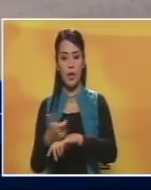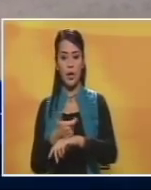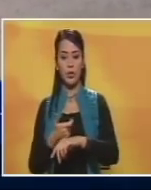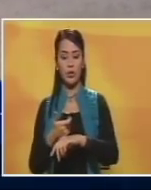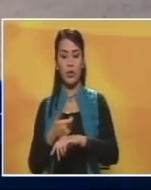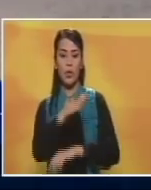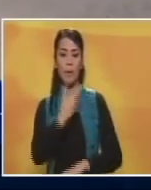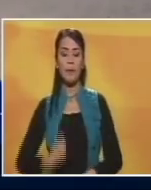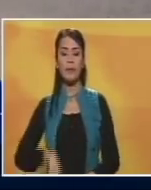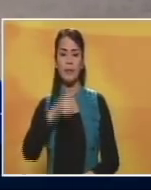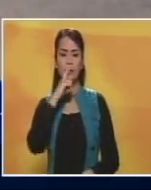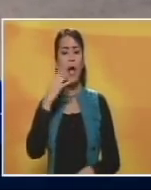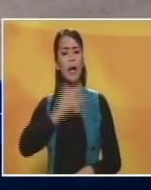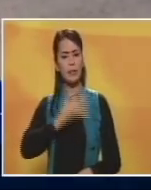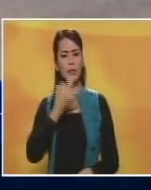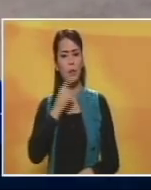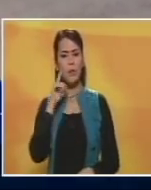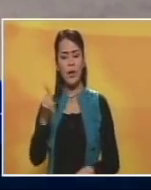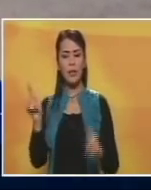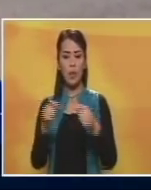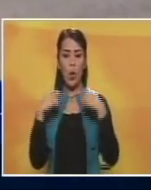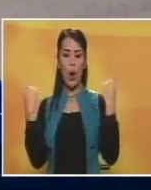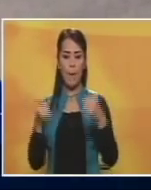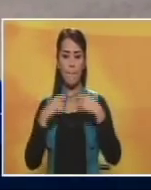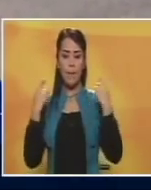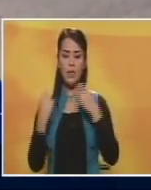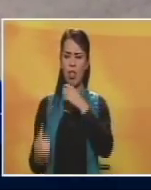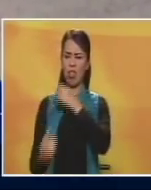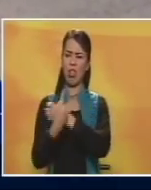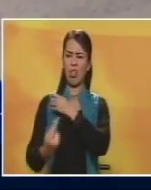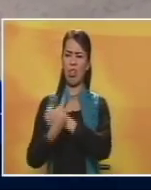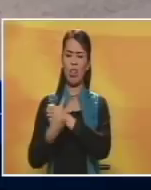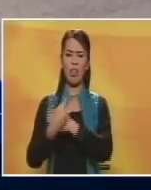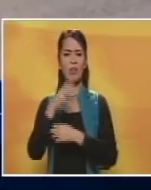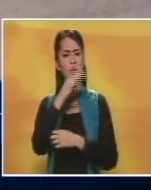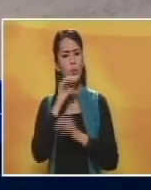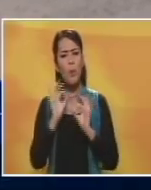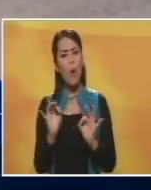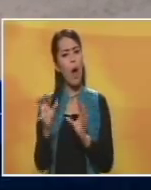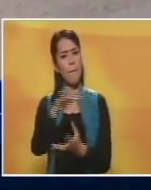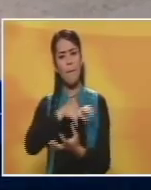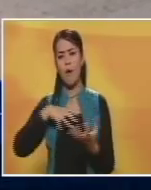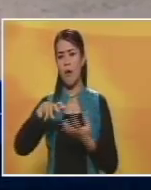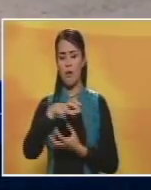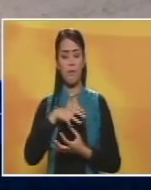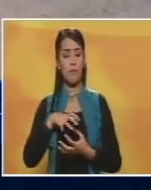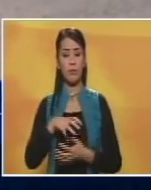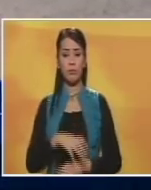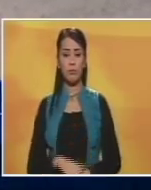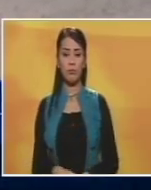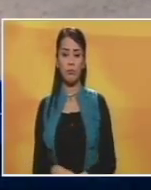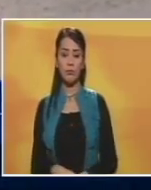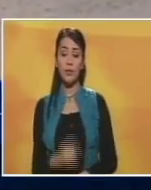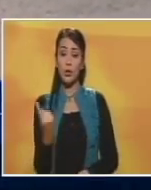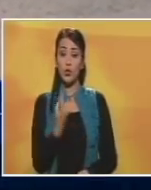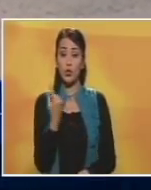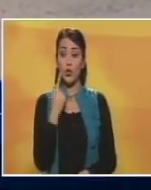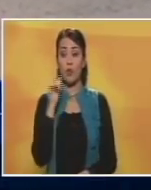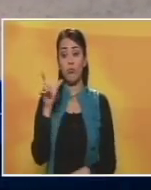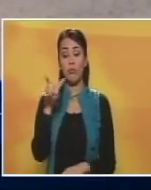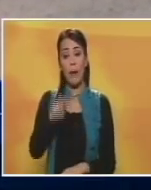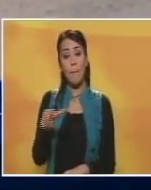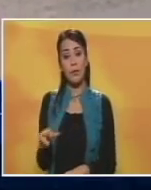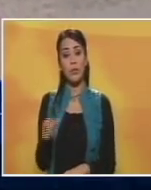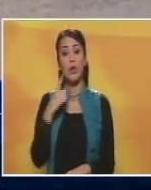Maduro asegura que esta es una campaña en su contra y que no existen estos problemas, que simplemente estas personas